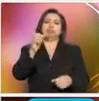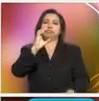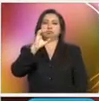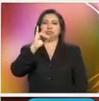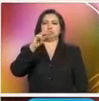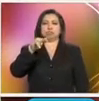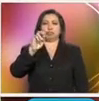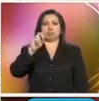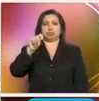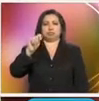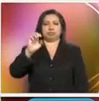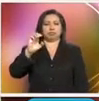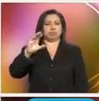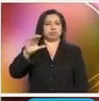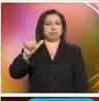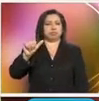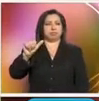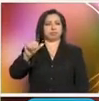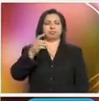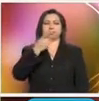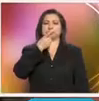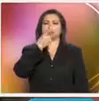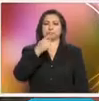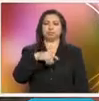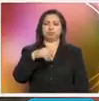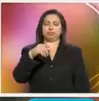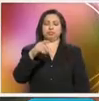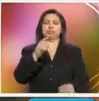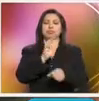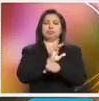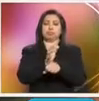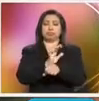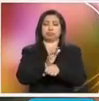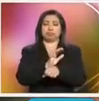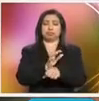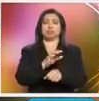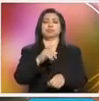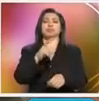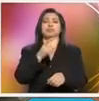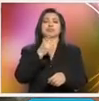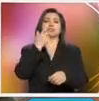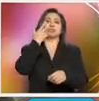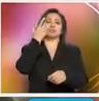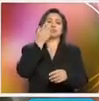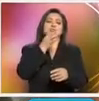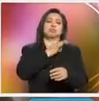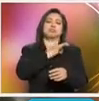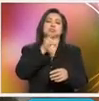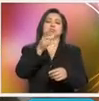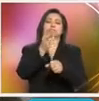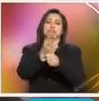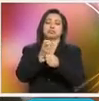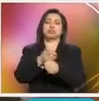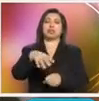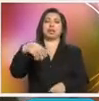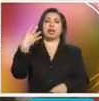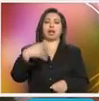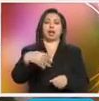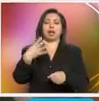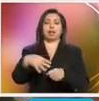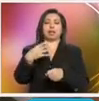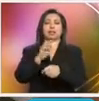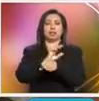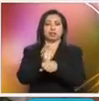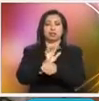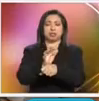número 36. Interesante. De la Cineteca Nacional. Una propuesta mucho más arriesgada, escogieron 14 películas, como lo hacen